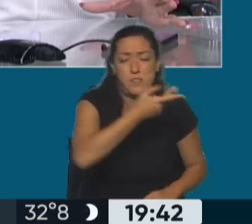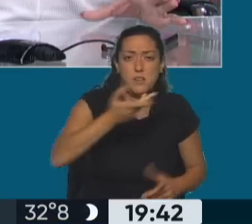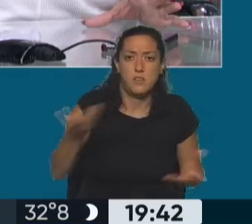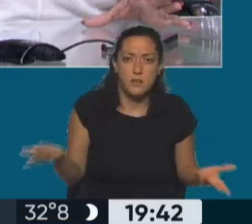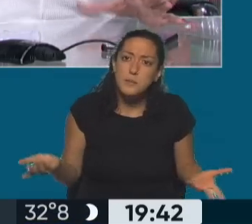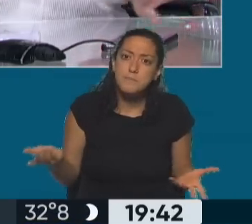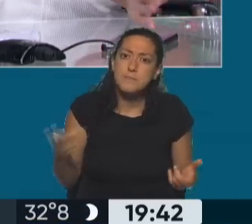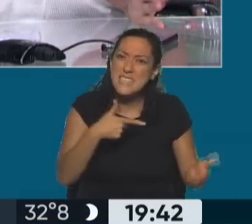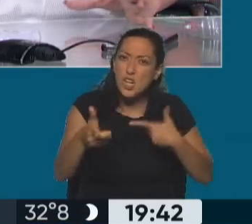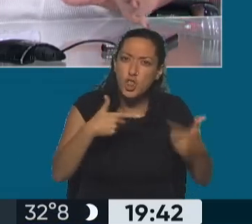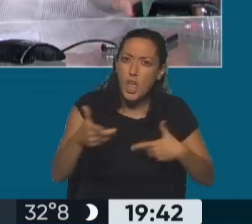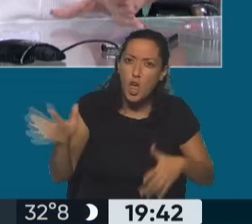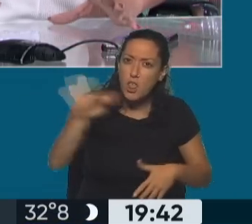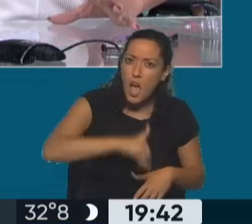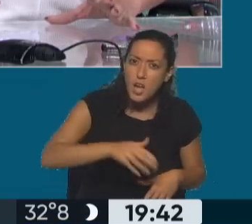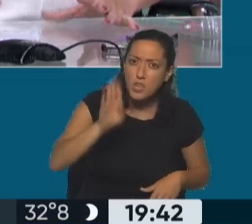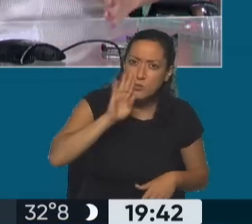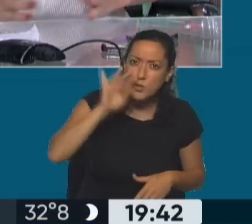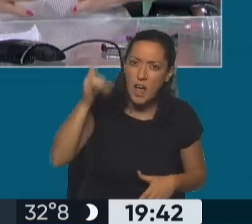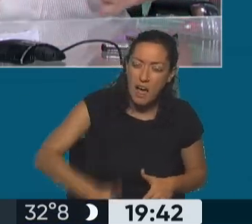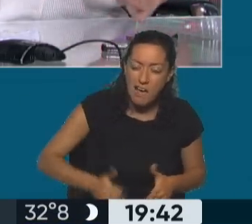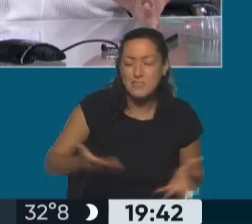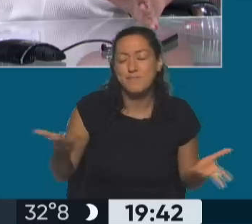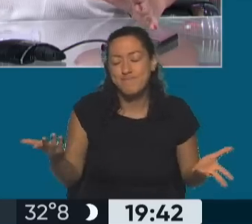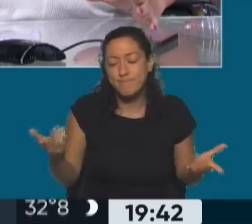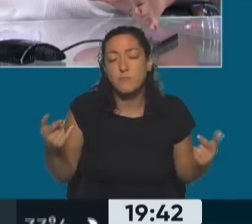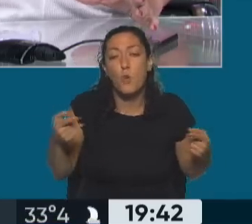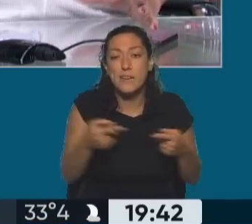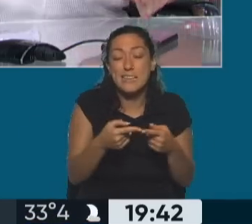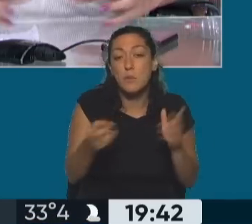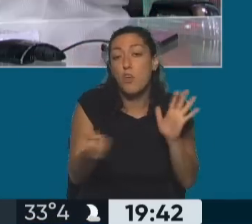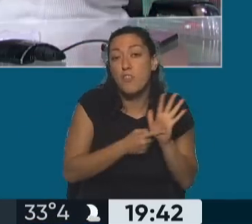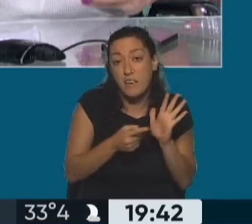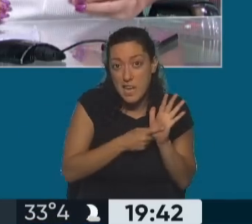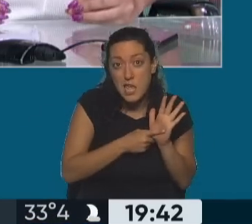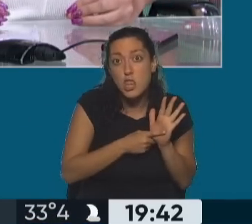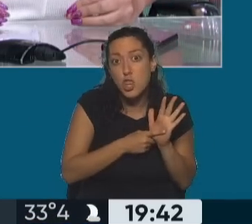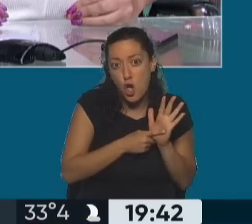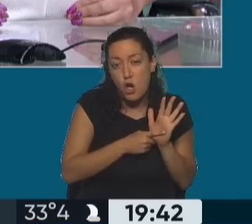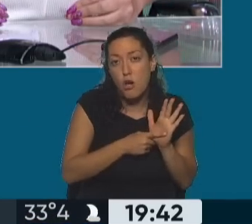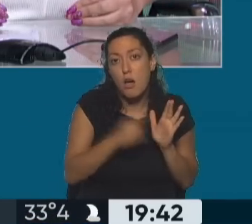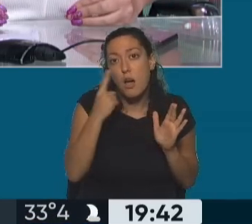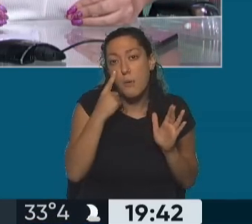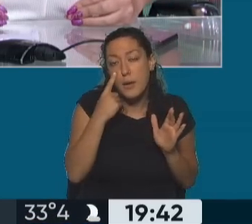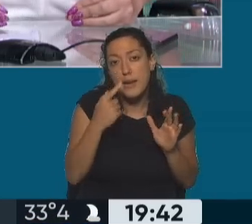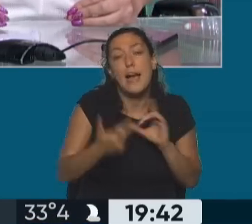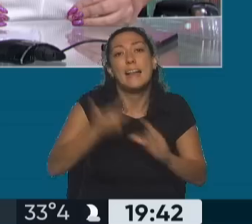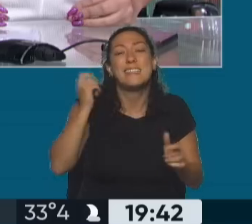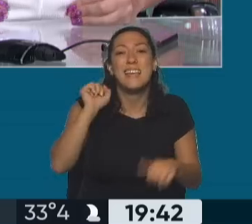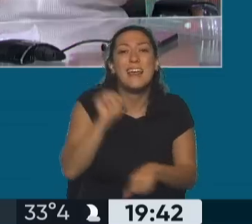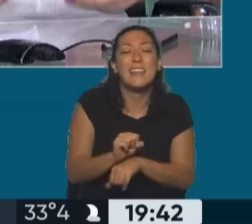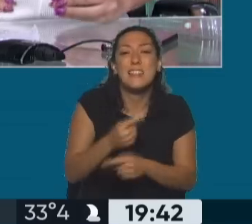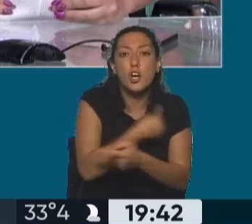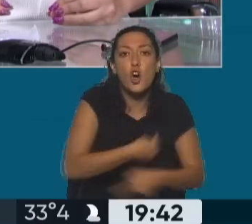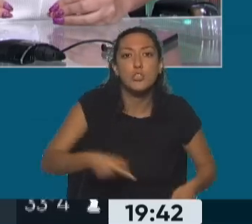tiroteos prácticamente a diario en Estados Unidos. Bueno, lo que busca con este decreto es que se verifiquen los antecedentes de las personas